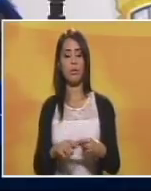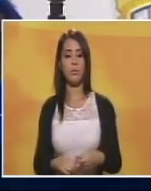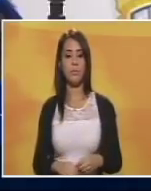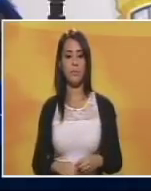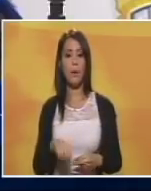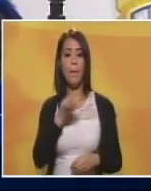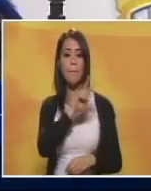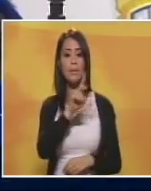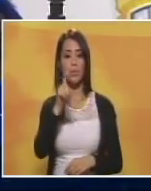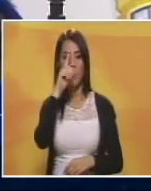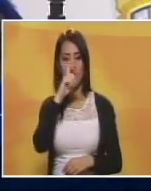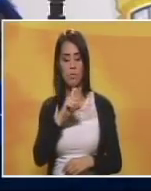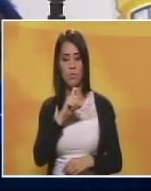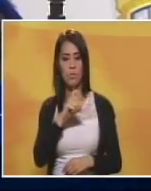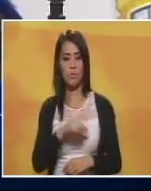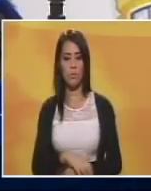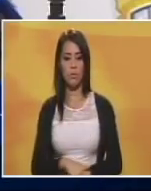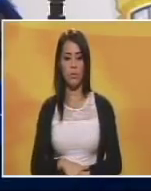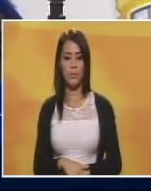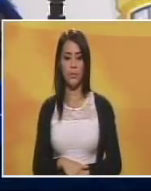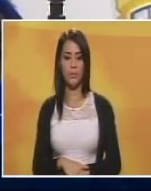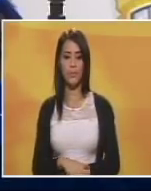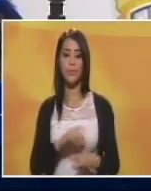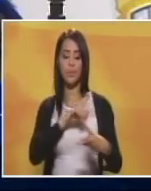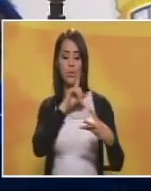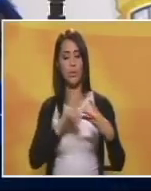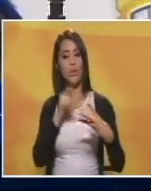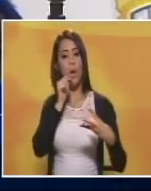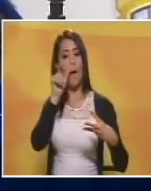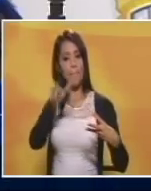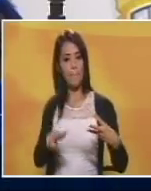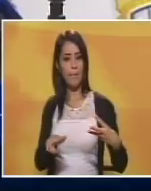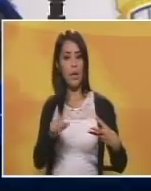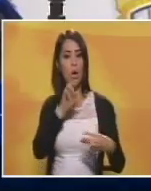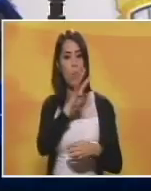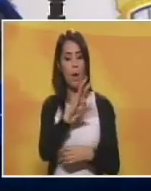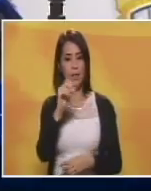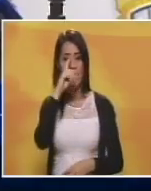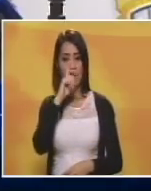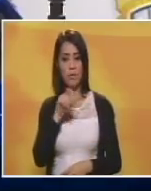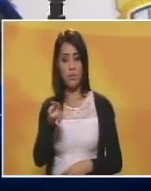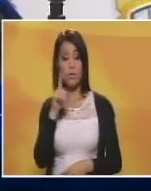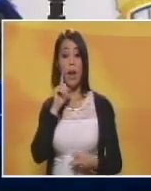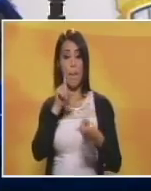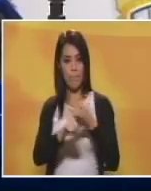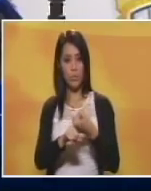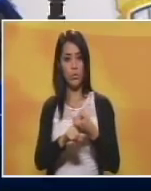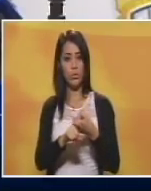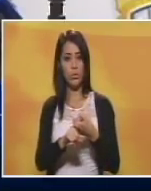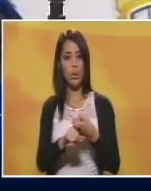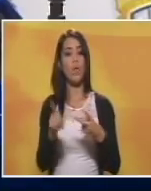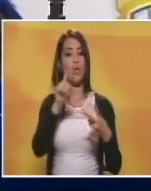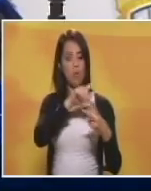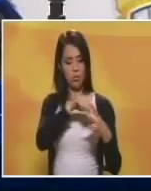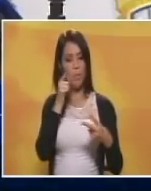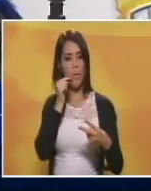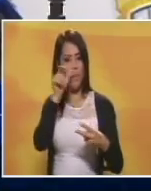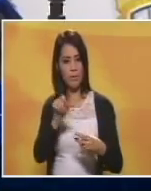Parada, 21 años de edad, Antonio Guzmán Medina Flores, 40 años de edad, quien es la pareja de María